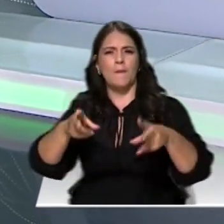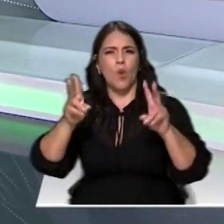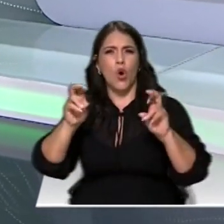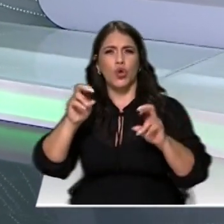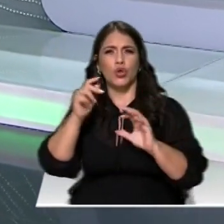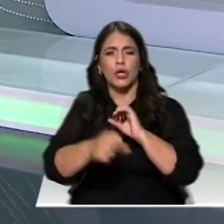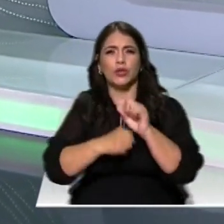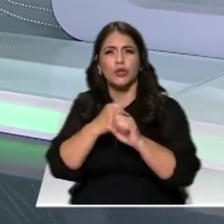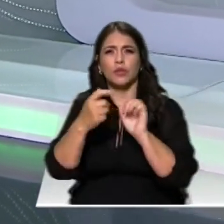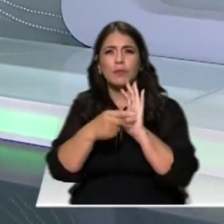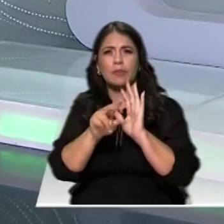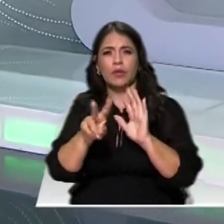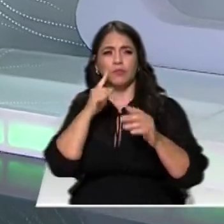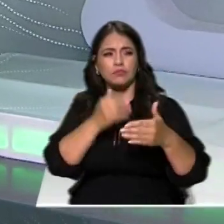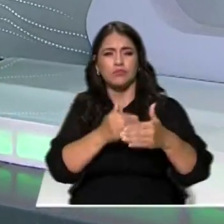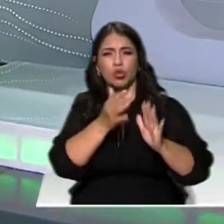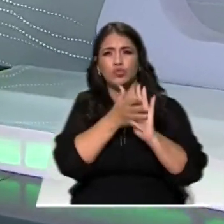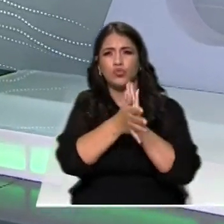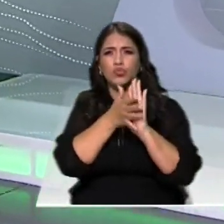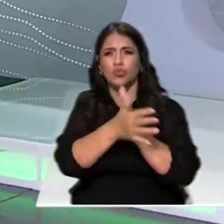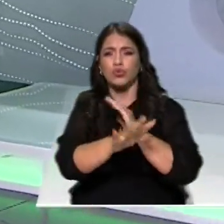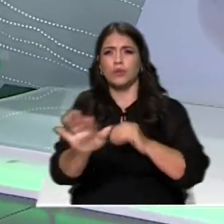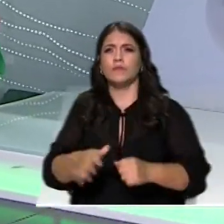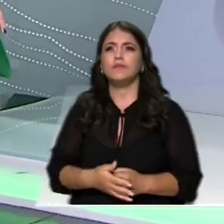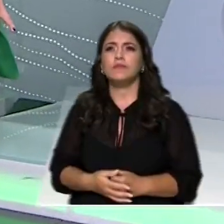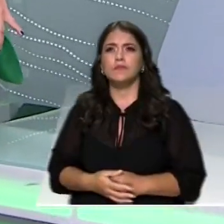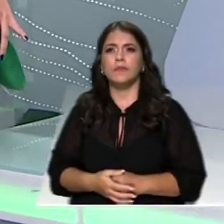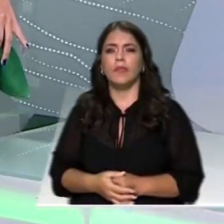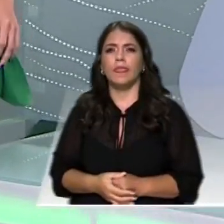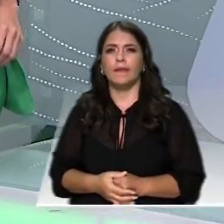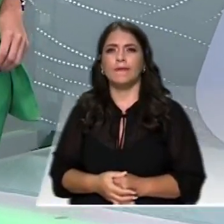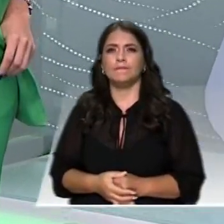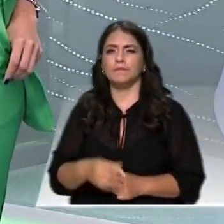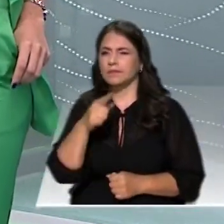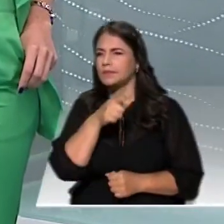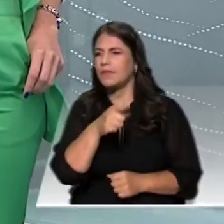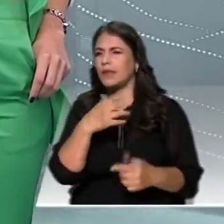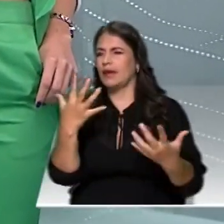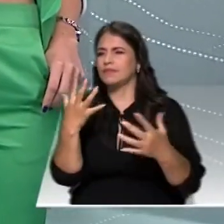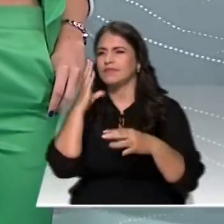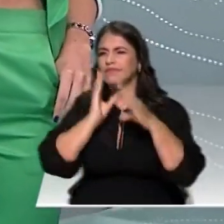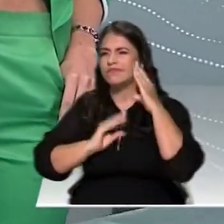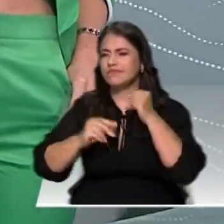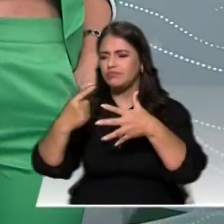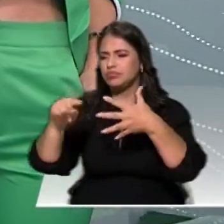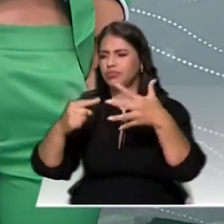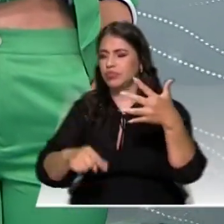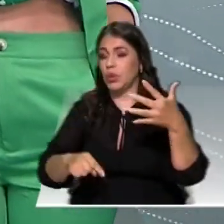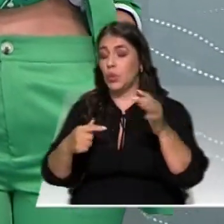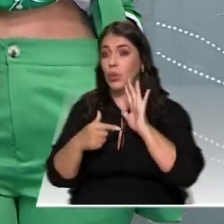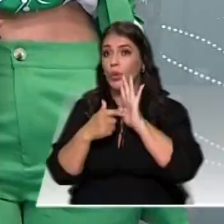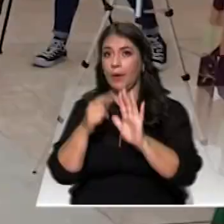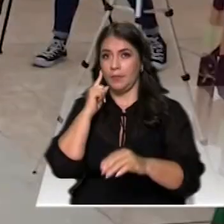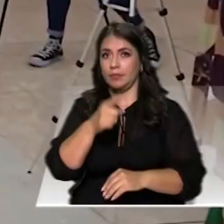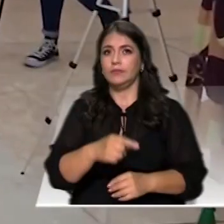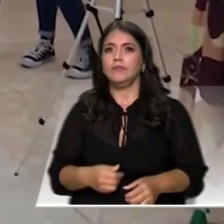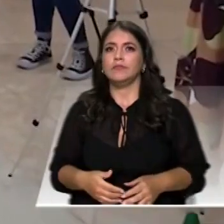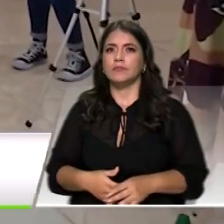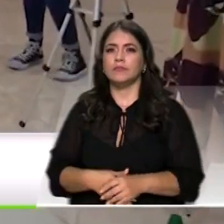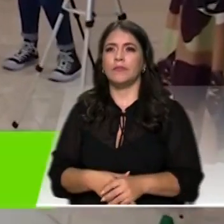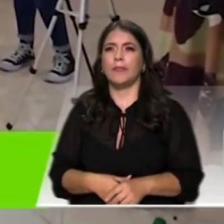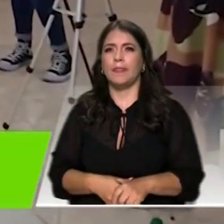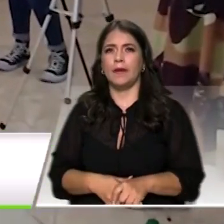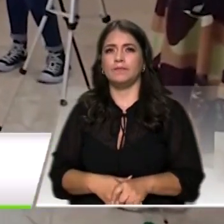Esta será la primera puesta en escena académica en la feria, generando una experiencia en realidad aumentada.